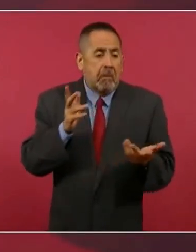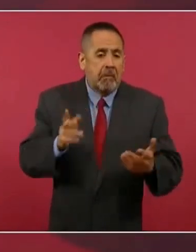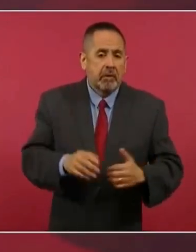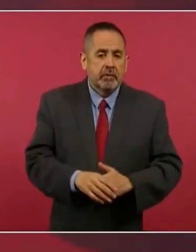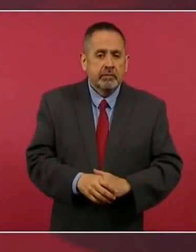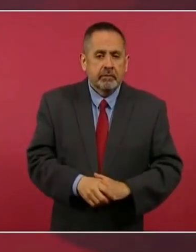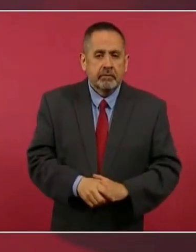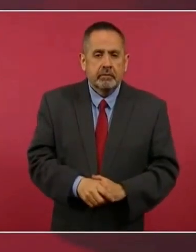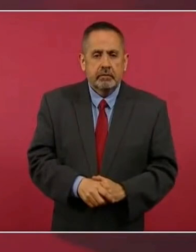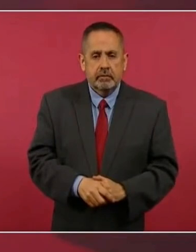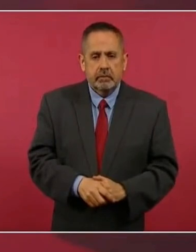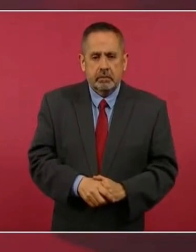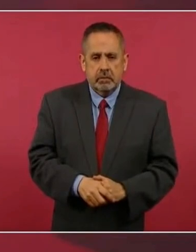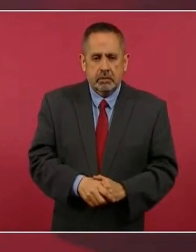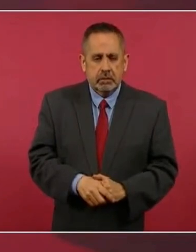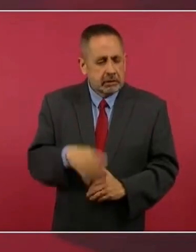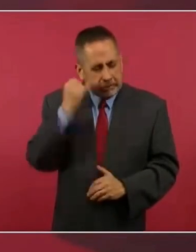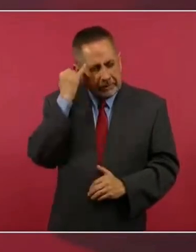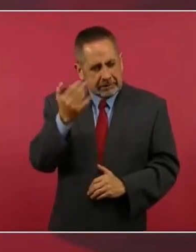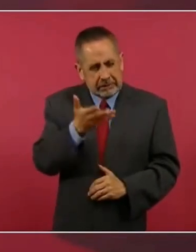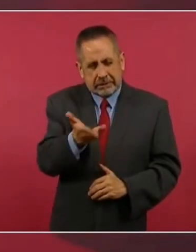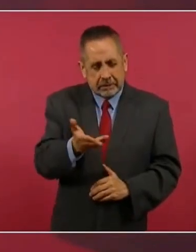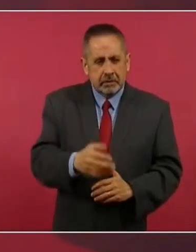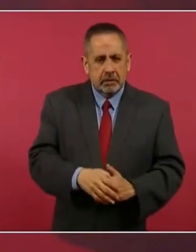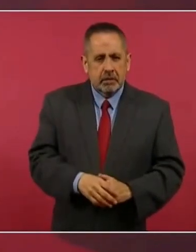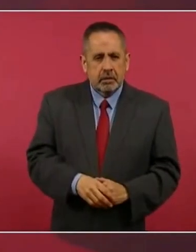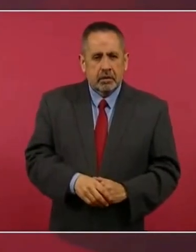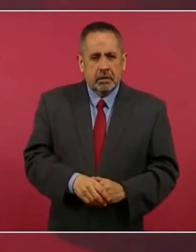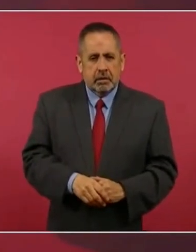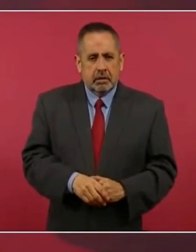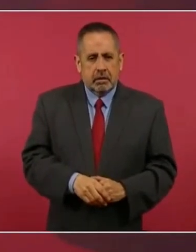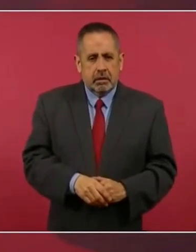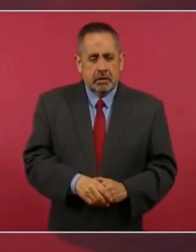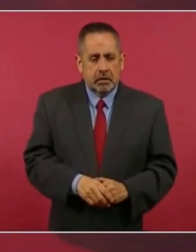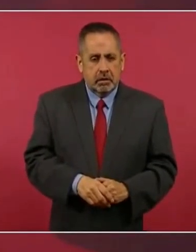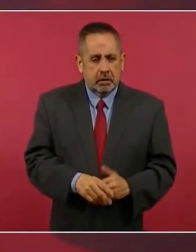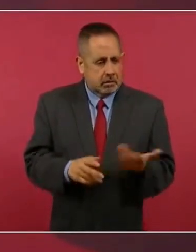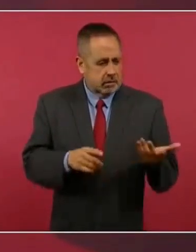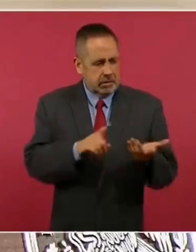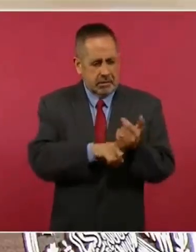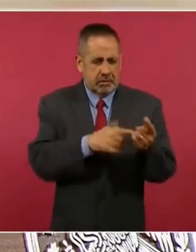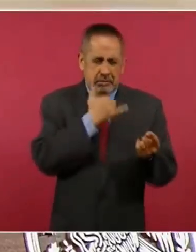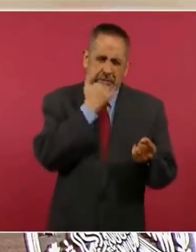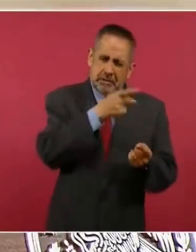Okay. Imagínense si no fue